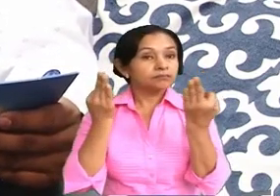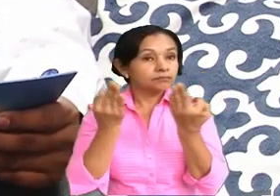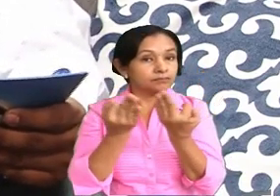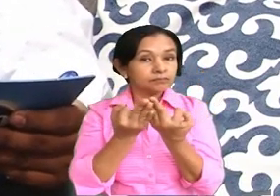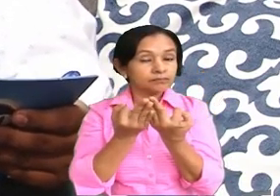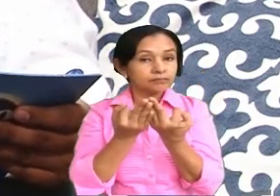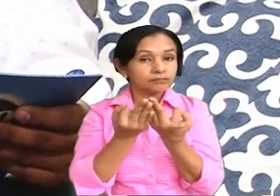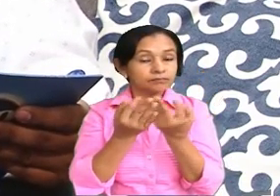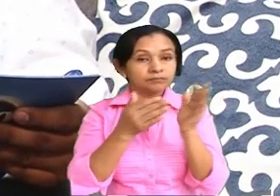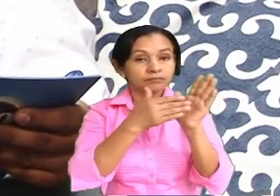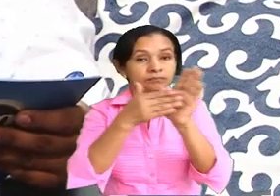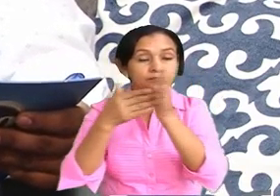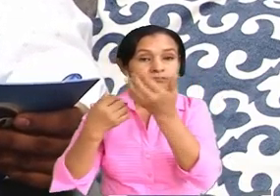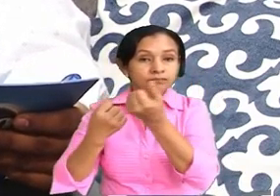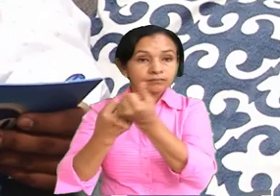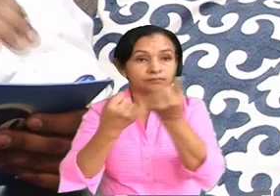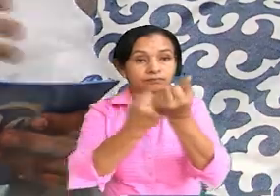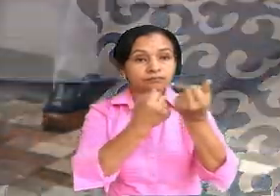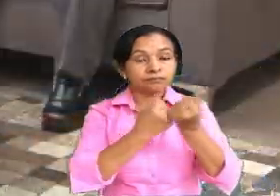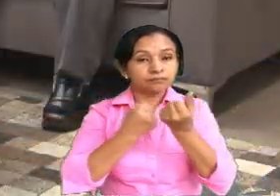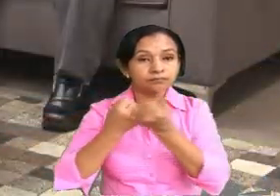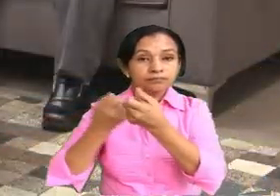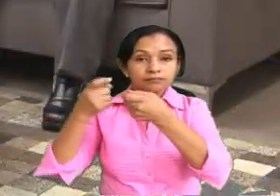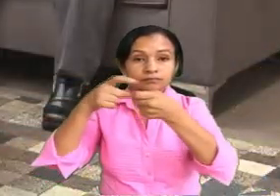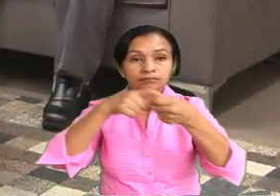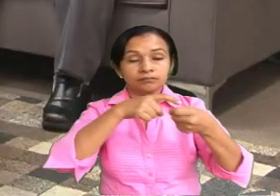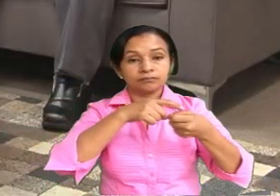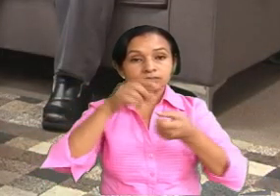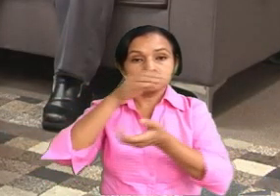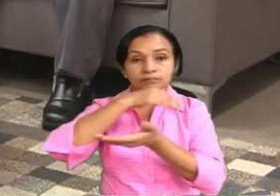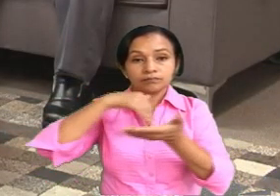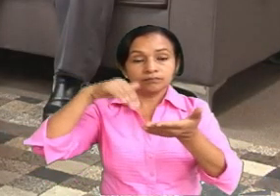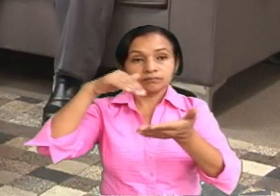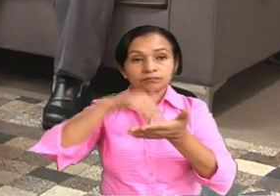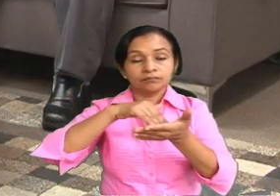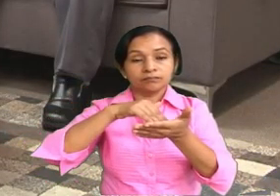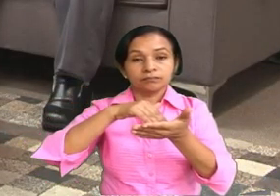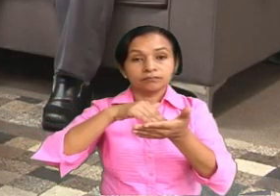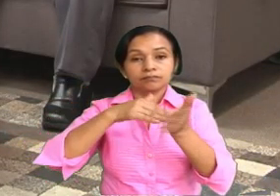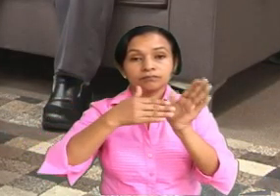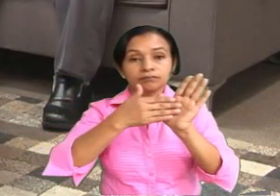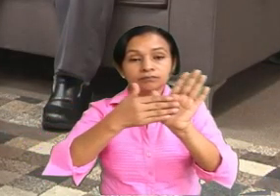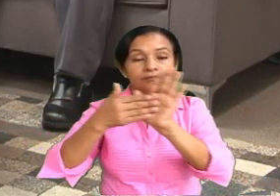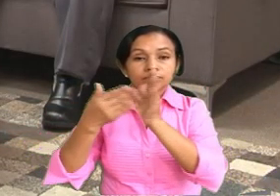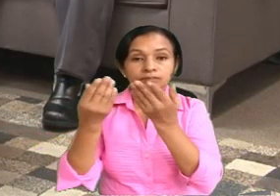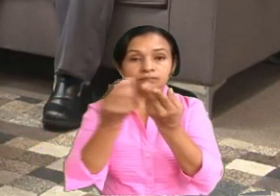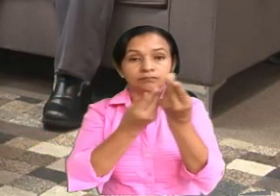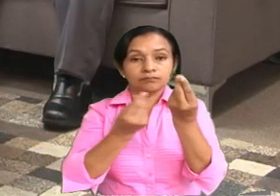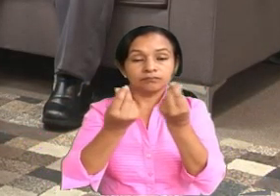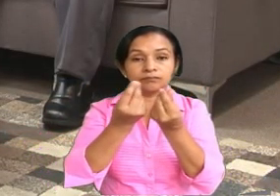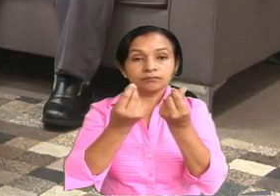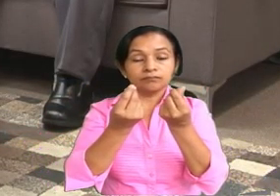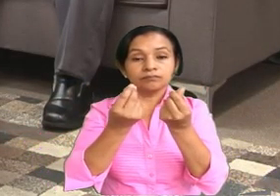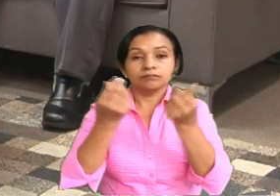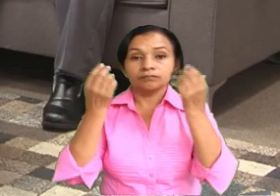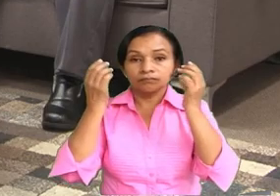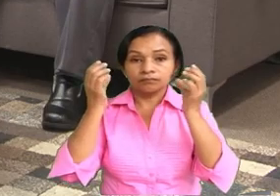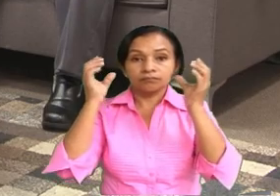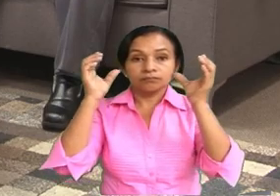los modelos cooperativos en el Pacífico y Centro Norte, pero también el modelo económico comunitario de la Costa